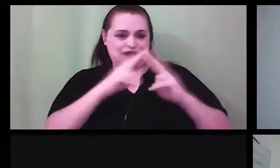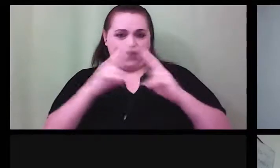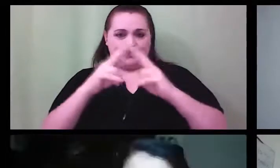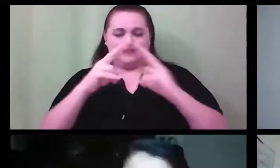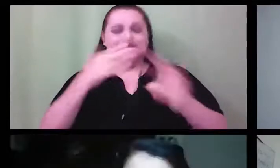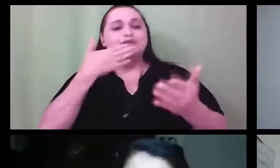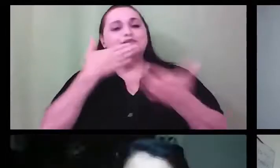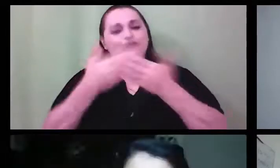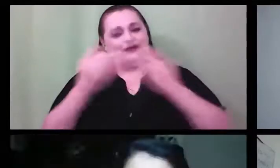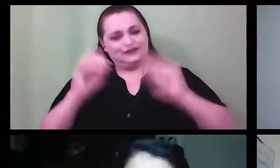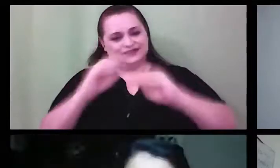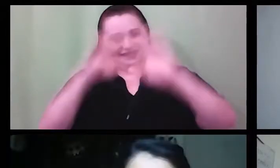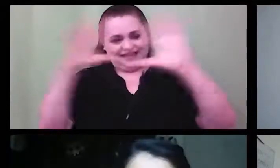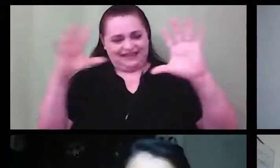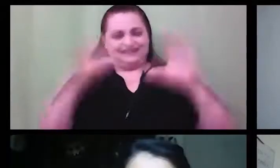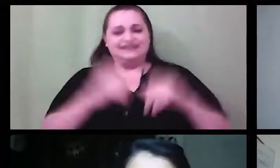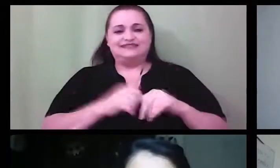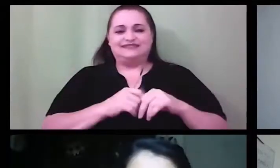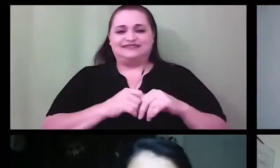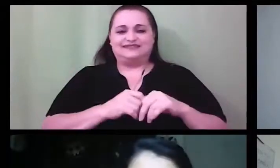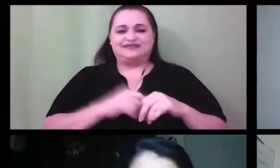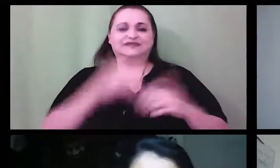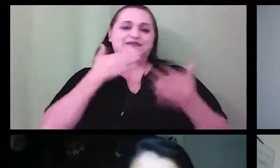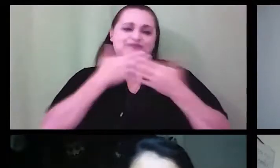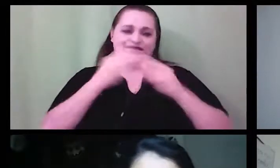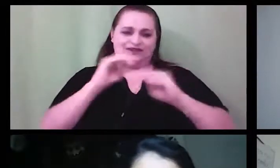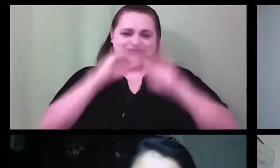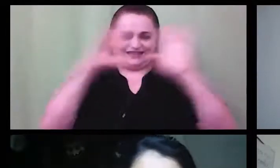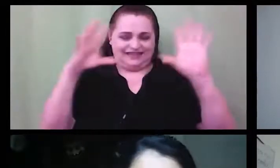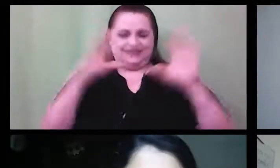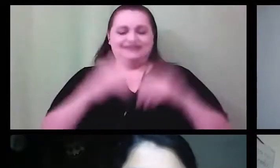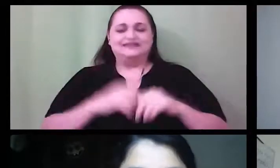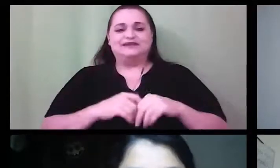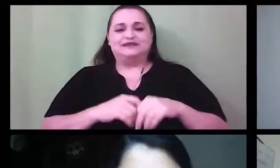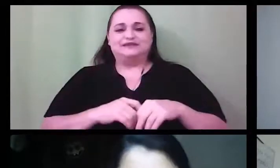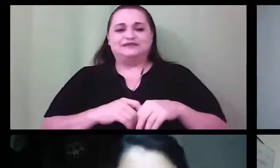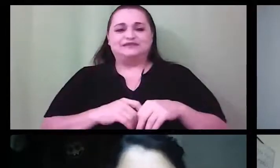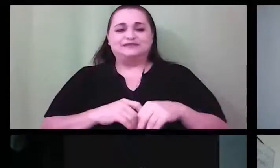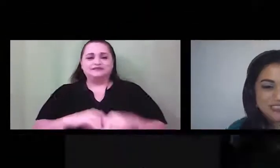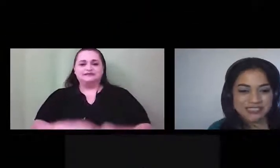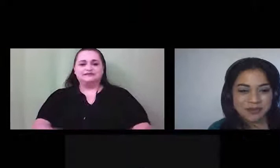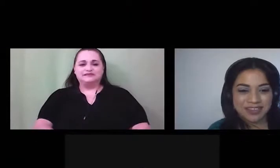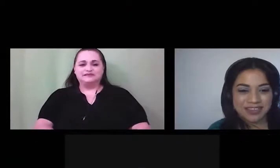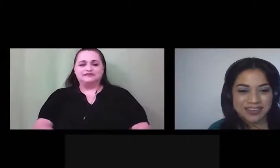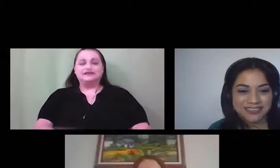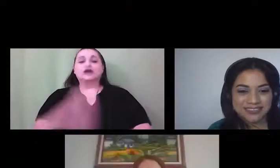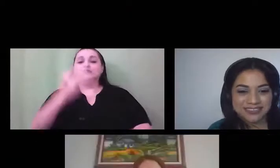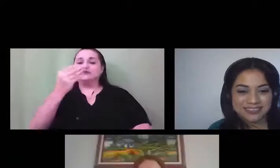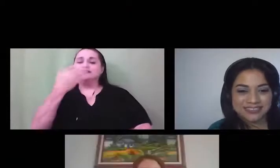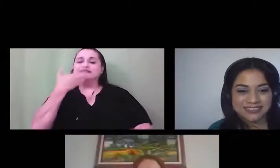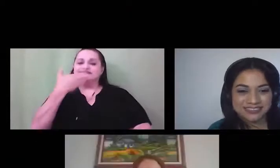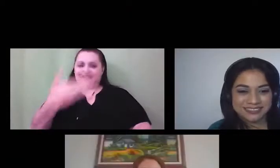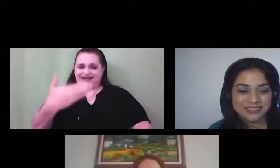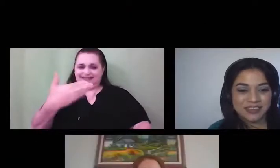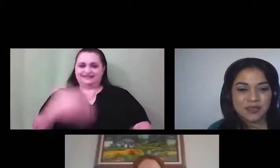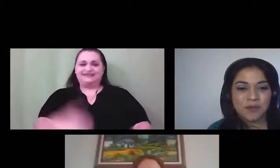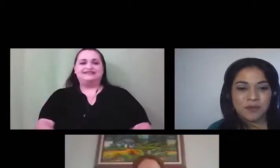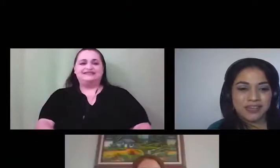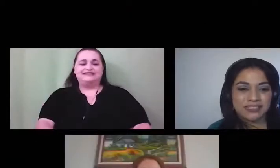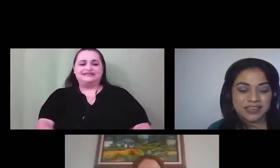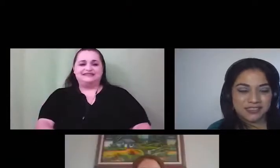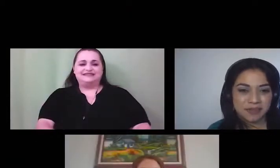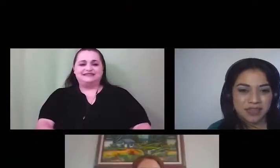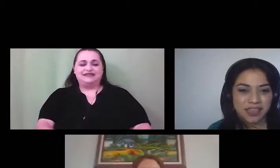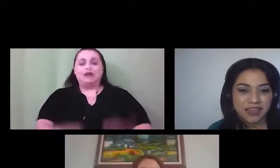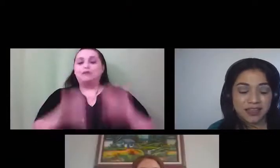buenos días. Buenos días. Buenos días. Hola, buenos días. Buenos días. Muchísimas gracias